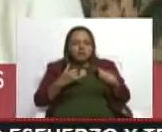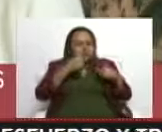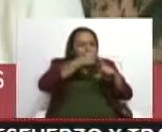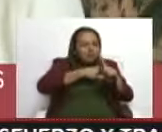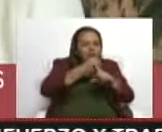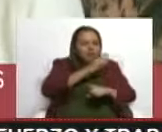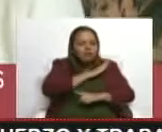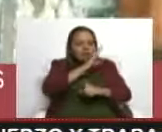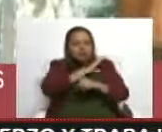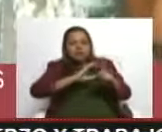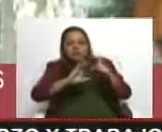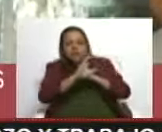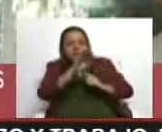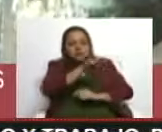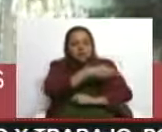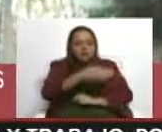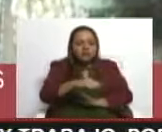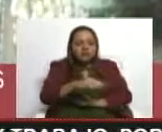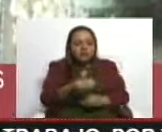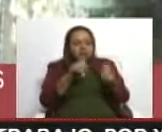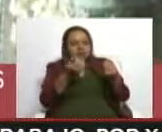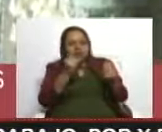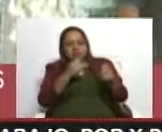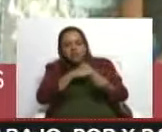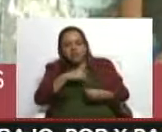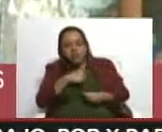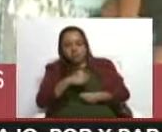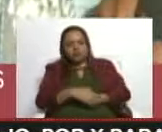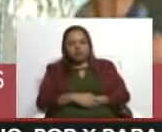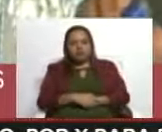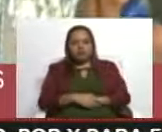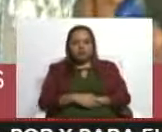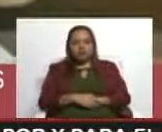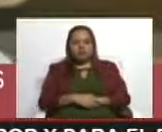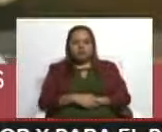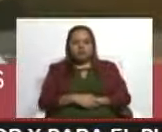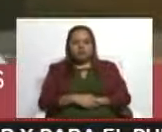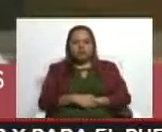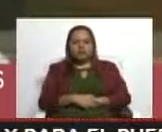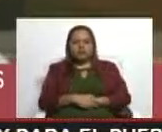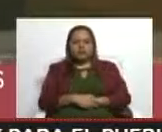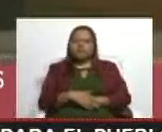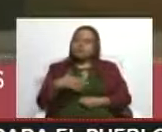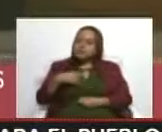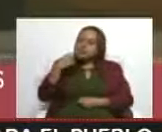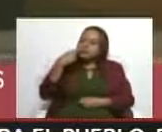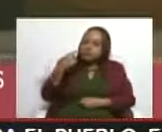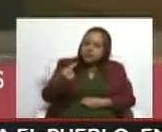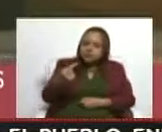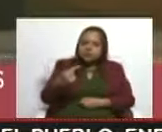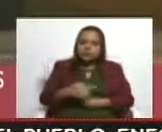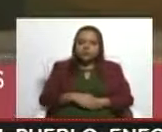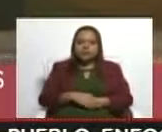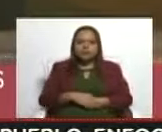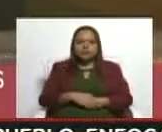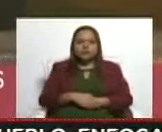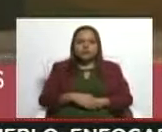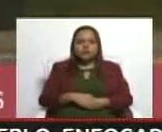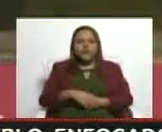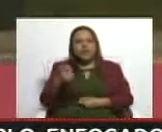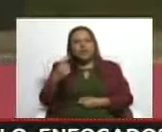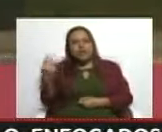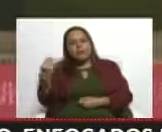su cultura y con su música. ¿Cómo estamos ahora mismo? Bueno, yo te diría que hace más